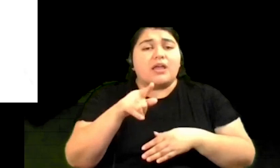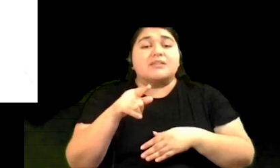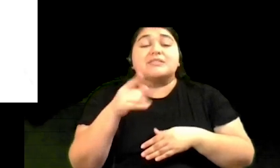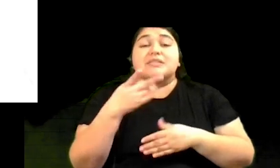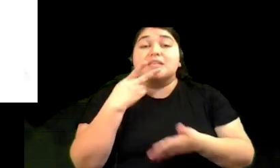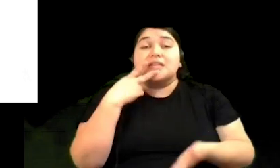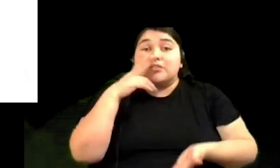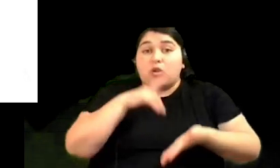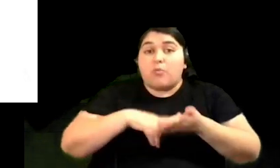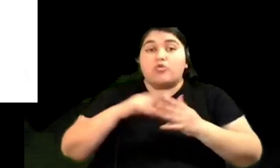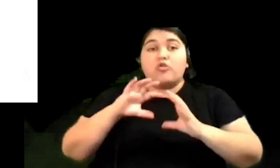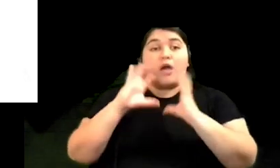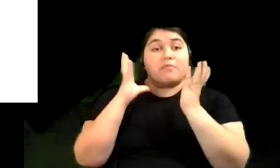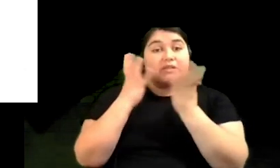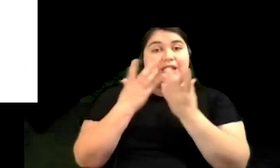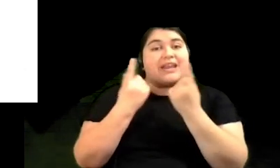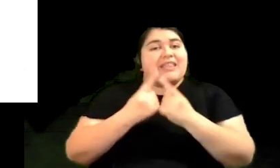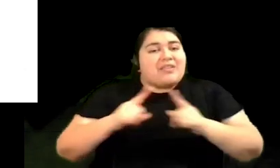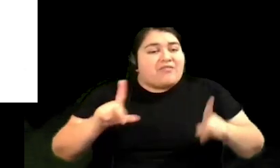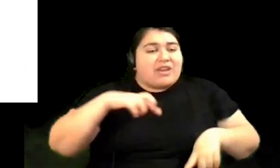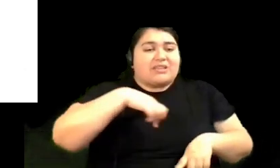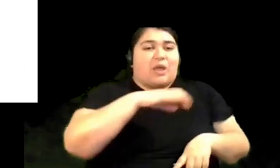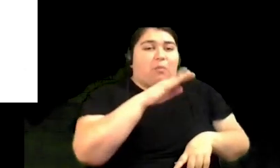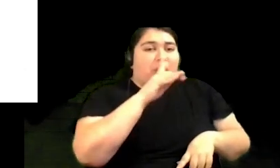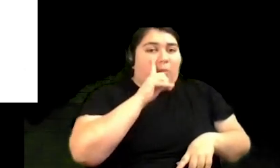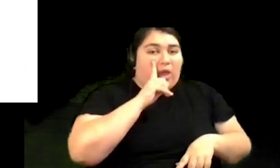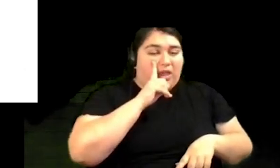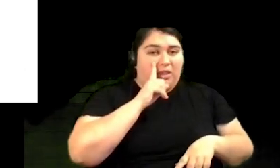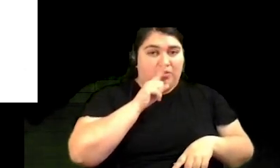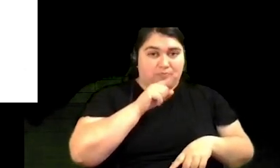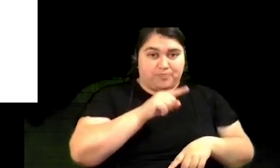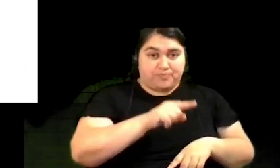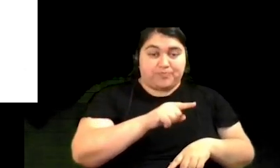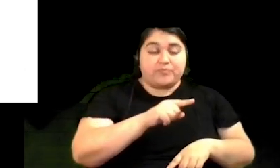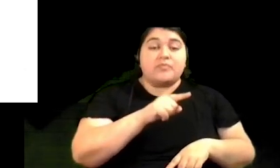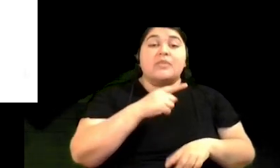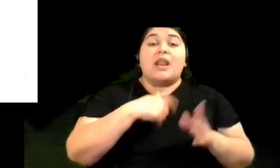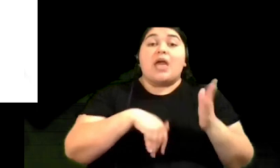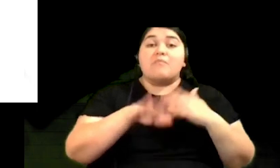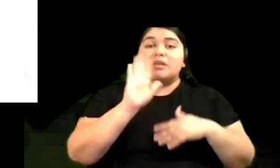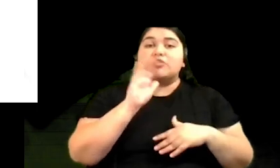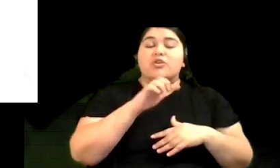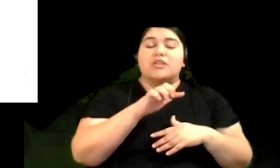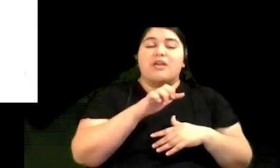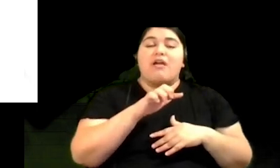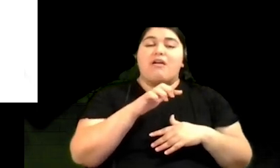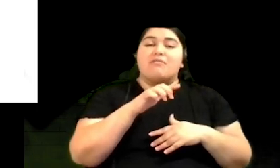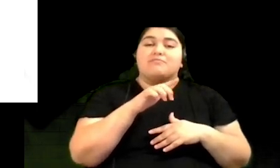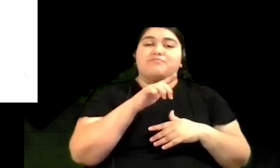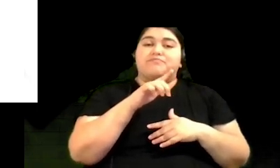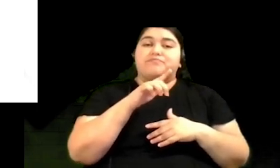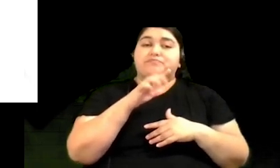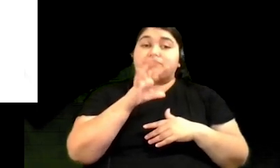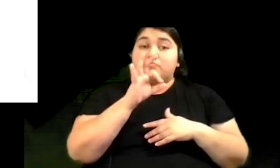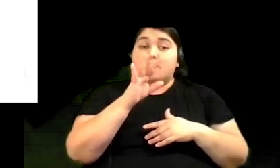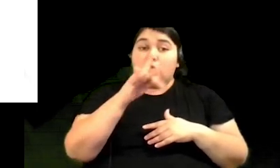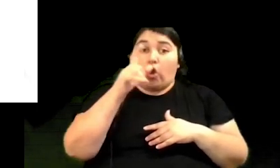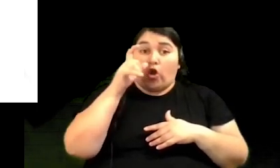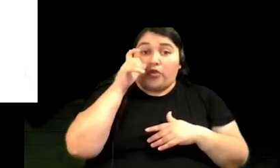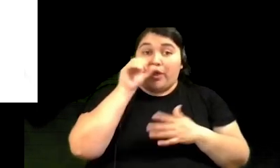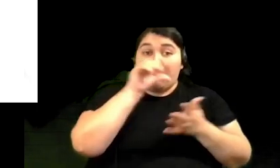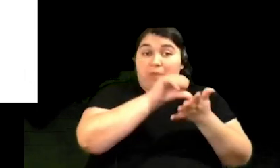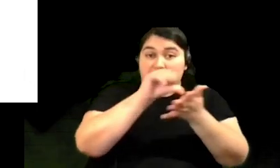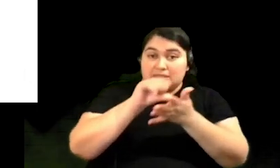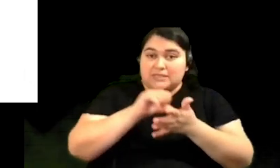con relación al Producto Bruto Interno en los grandes países de la OCDE y